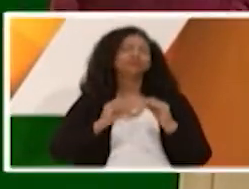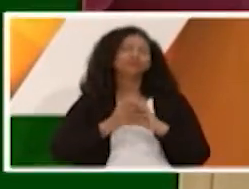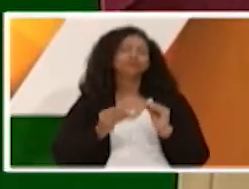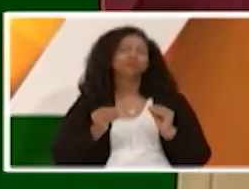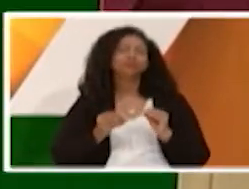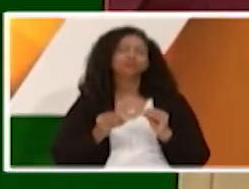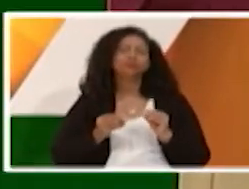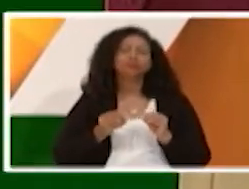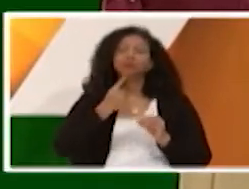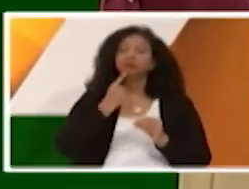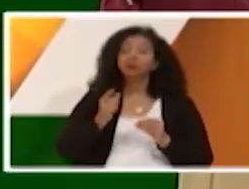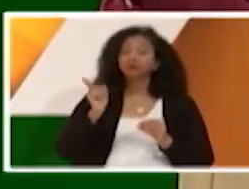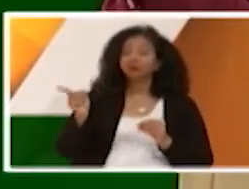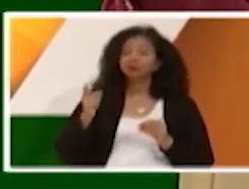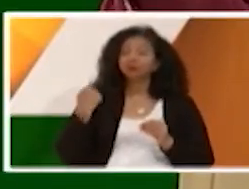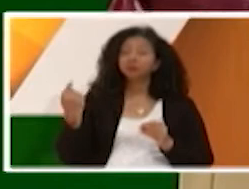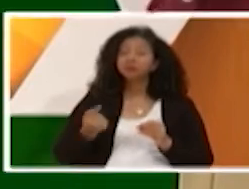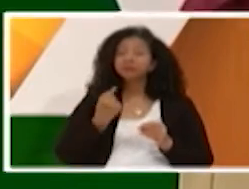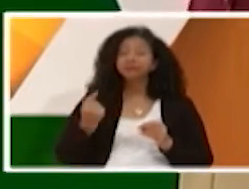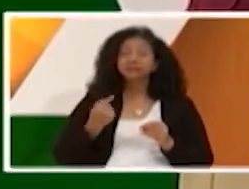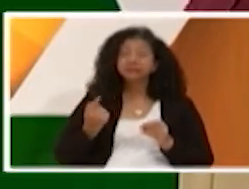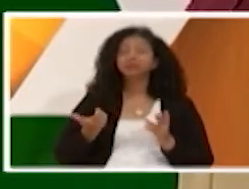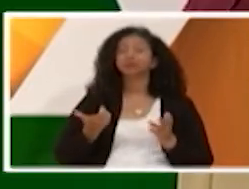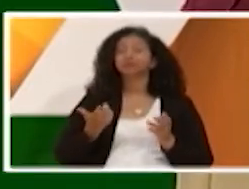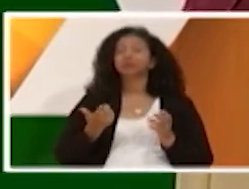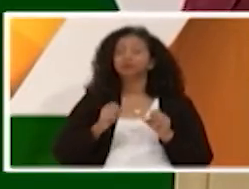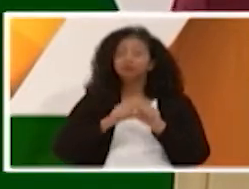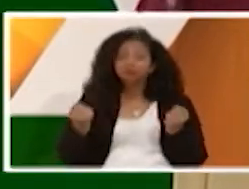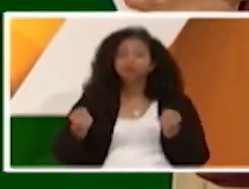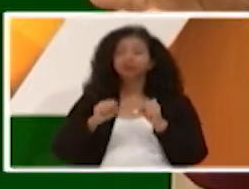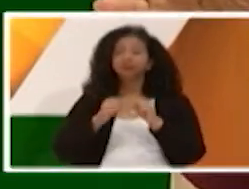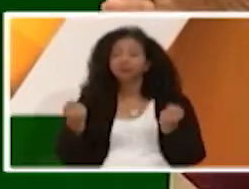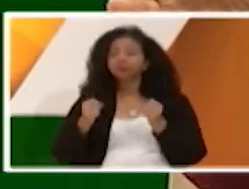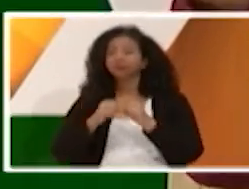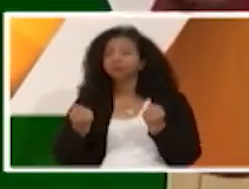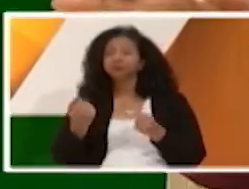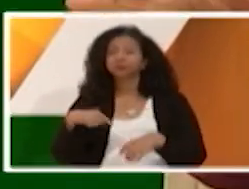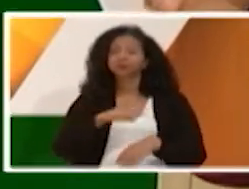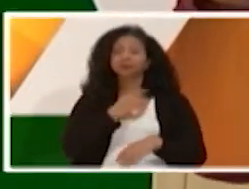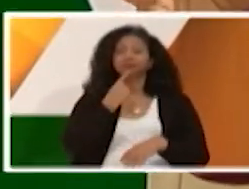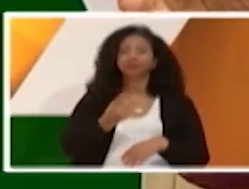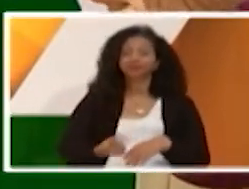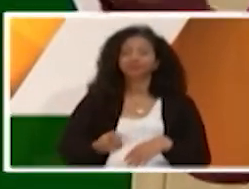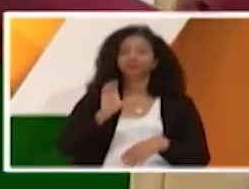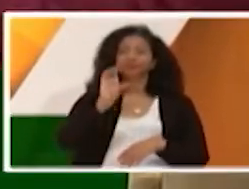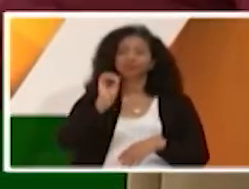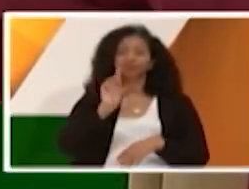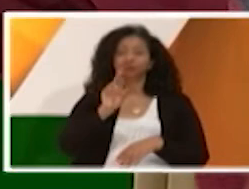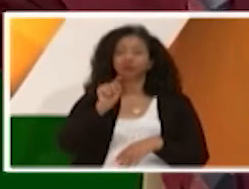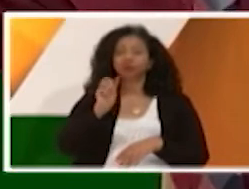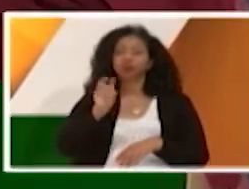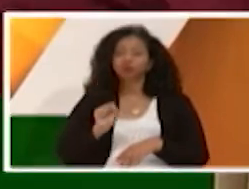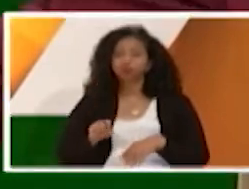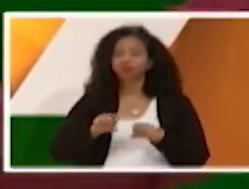que decir que además eso tú lo haces rompiendo corozo. Sí, ¿verdad, sí, Rafael? Rompiendo corozo, como decimos los dominicanos. Sí, porque en Estados Unidos usted está,